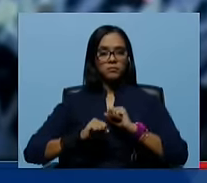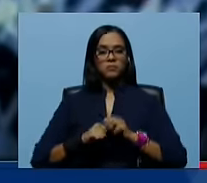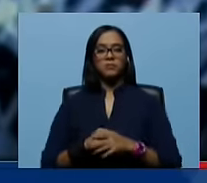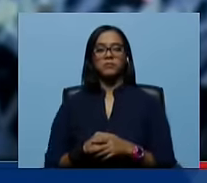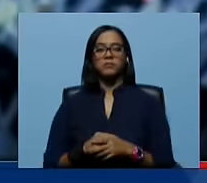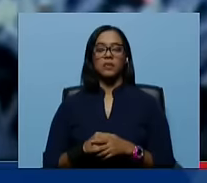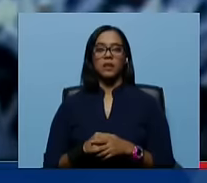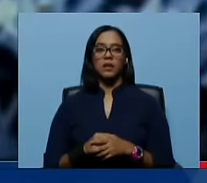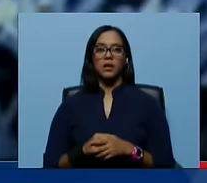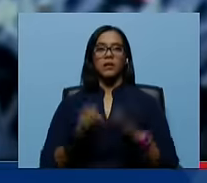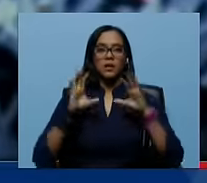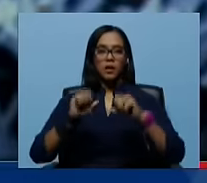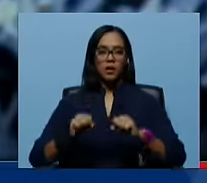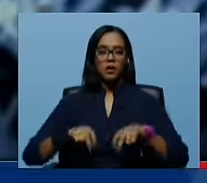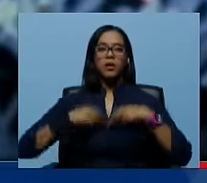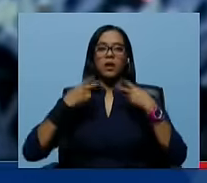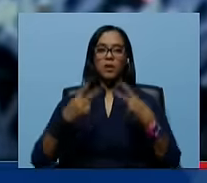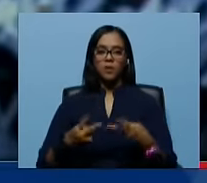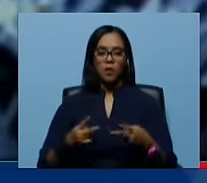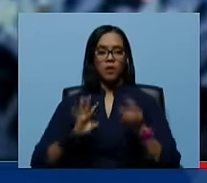Se adoptó una nueva táctica